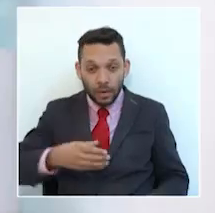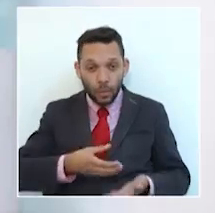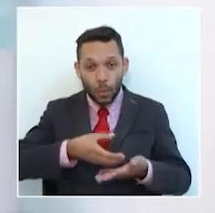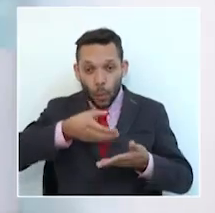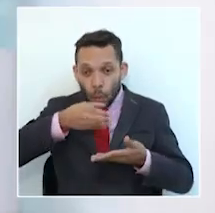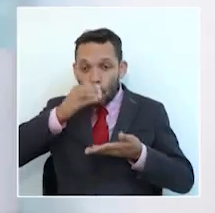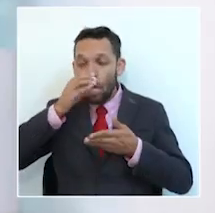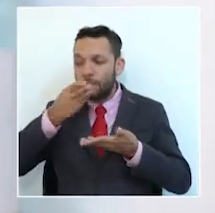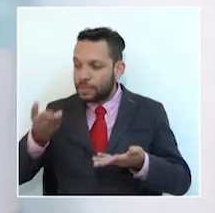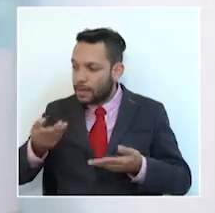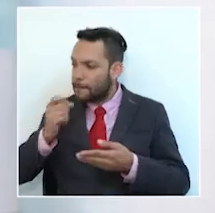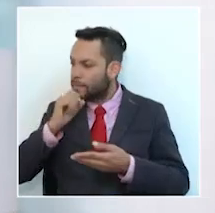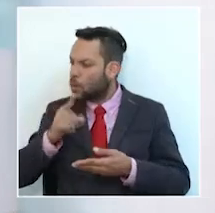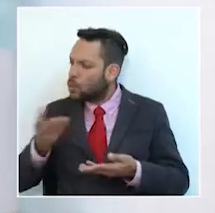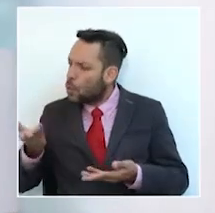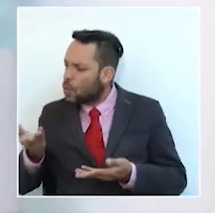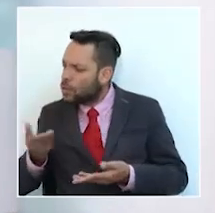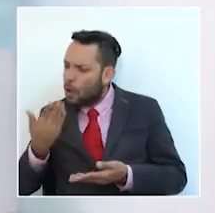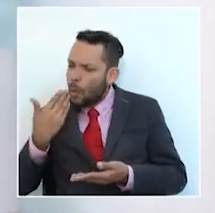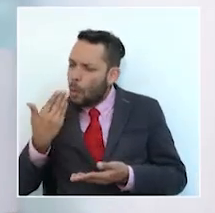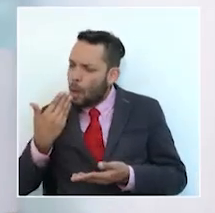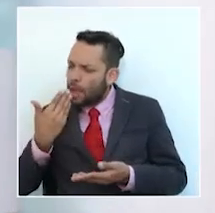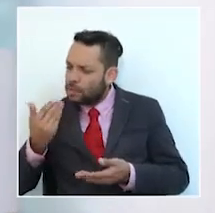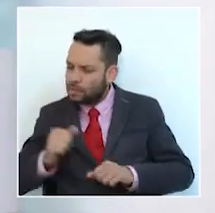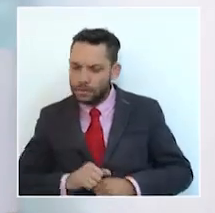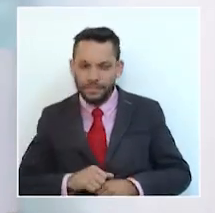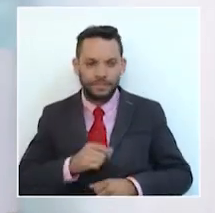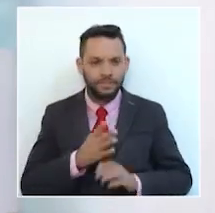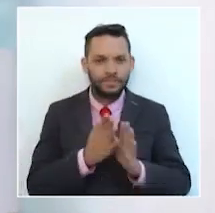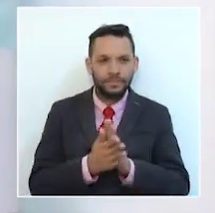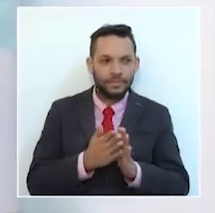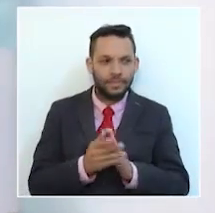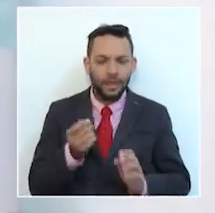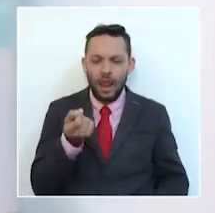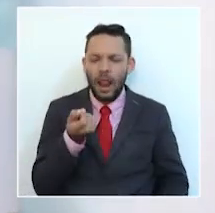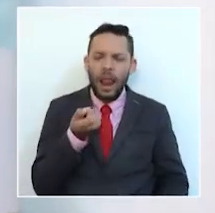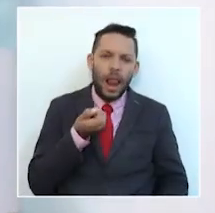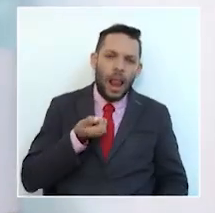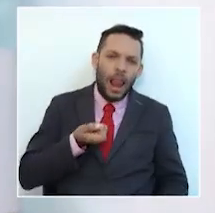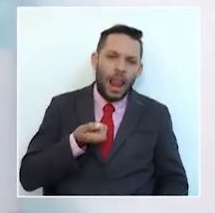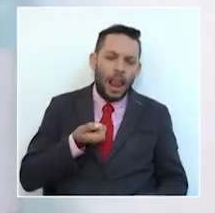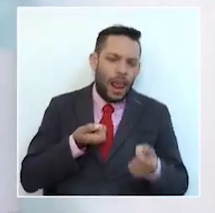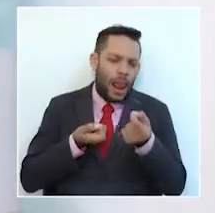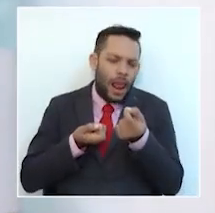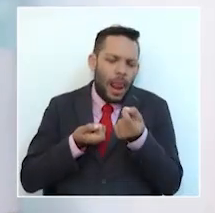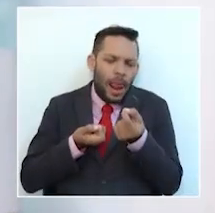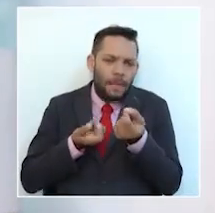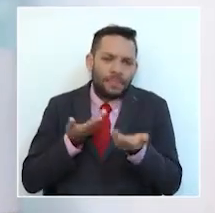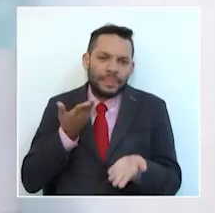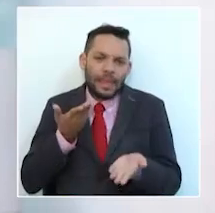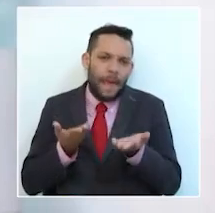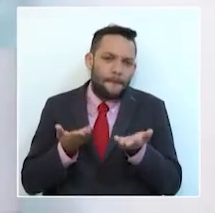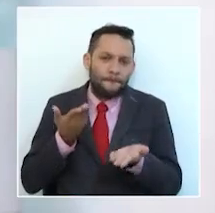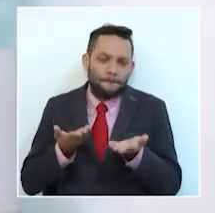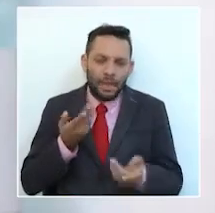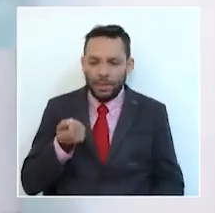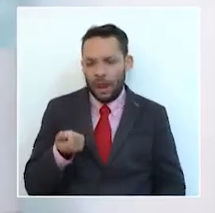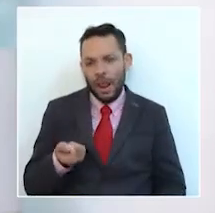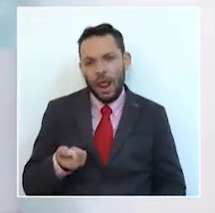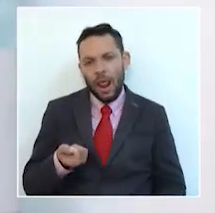casos y la garcilla lo que tiene es que tiene un tamaño de grado de grano y dependiendo de ese tamaño de